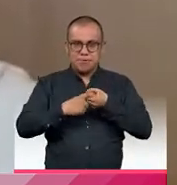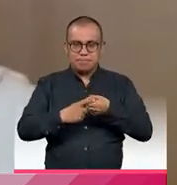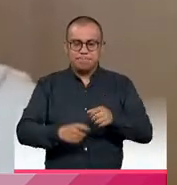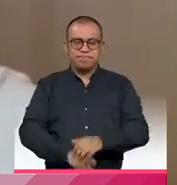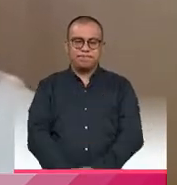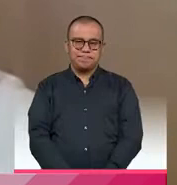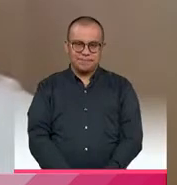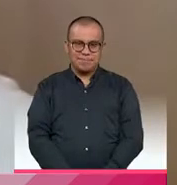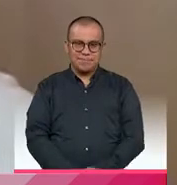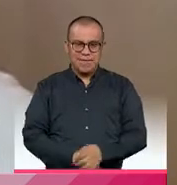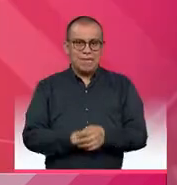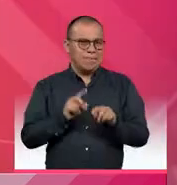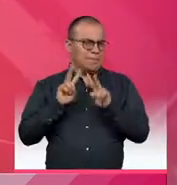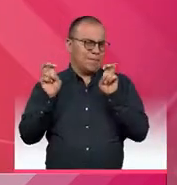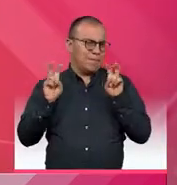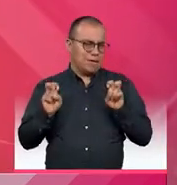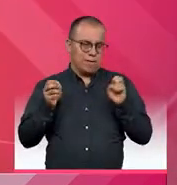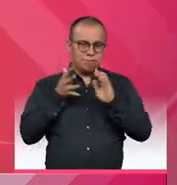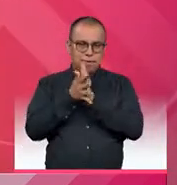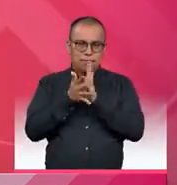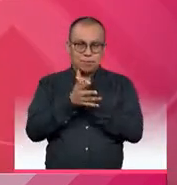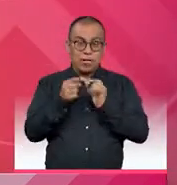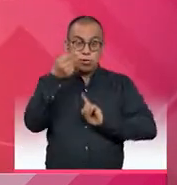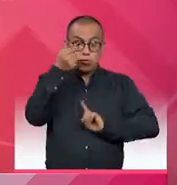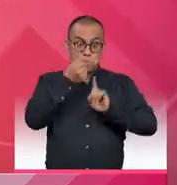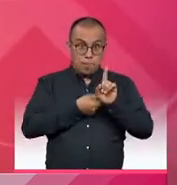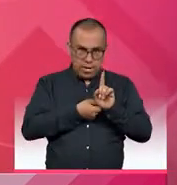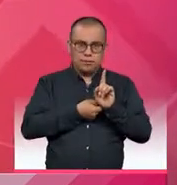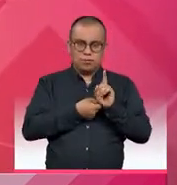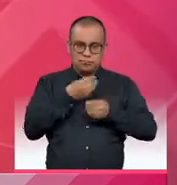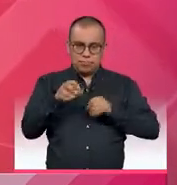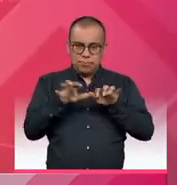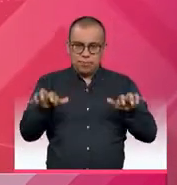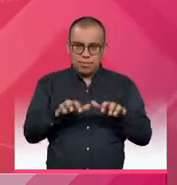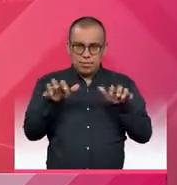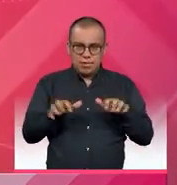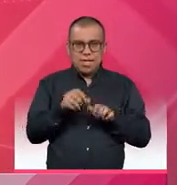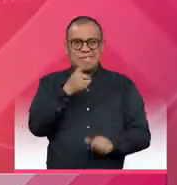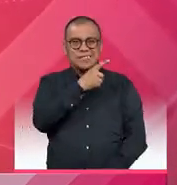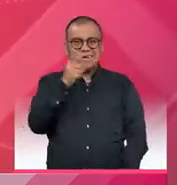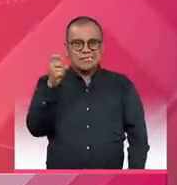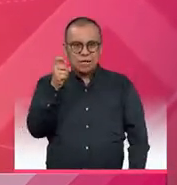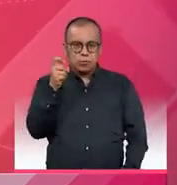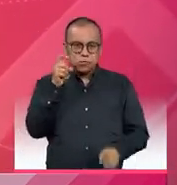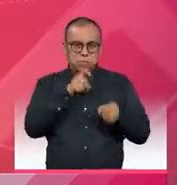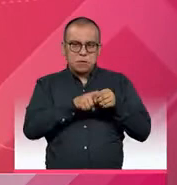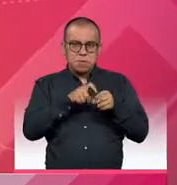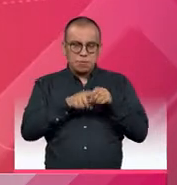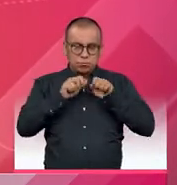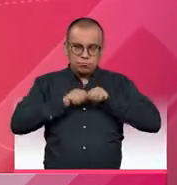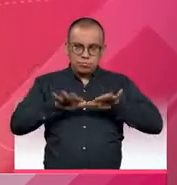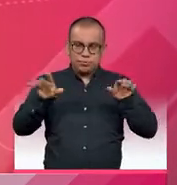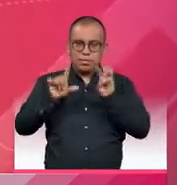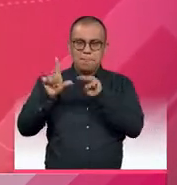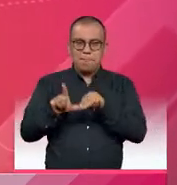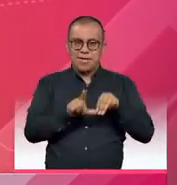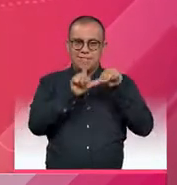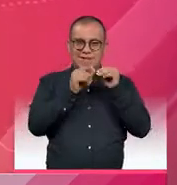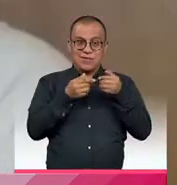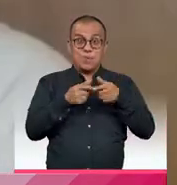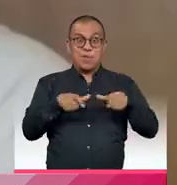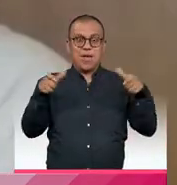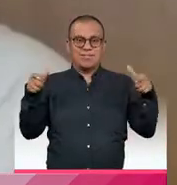también subir mucho material de ajedrez. Con más de un mes en plataformas y 600 suscriptores, lanzaron el seminario virtual Maestría en las